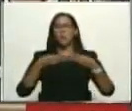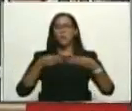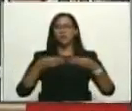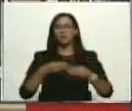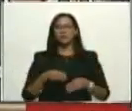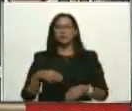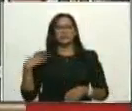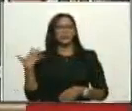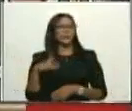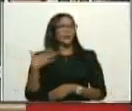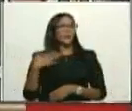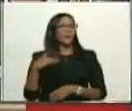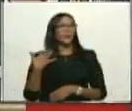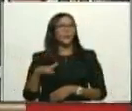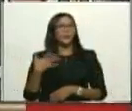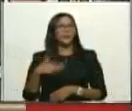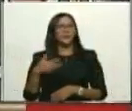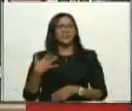Perro.